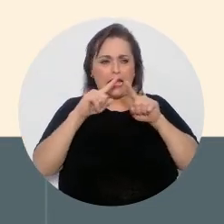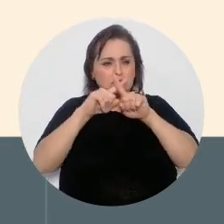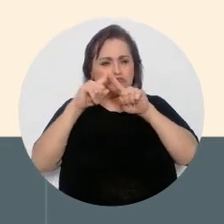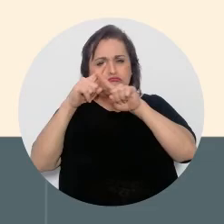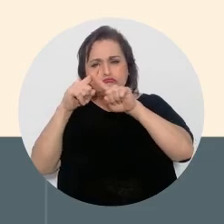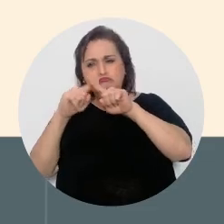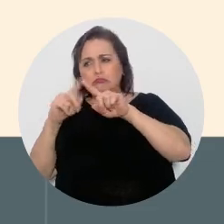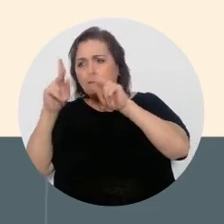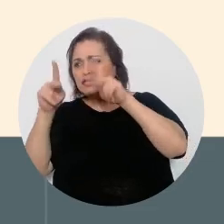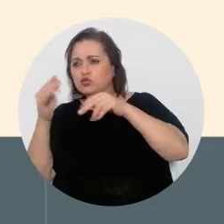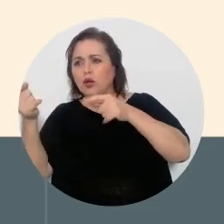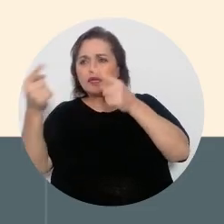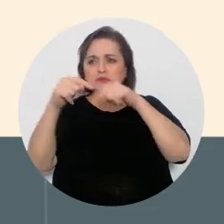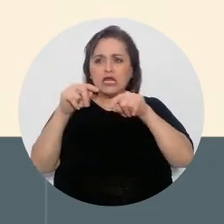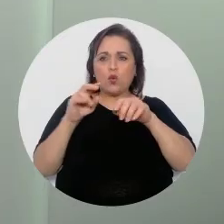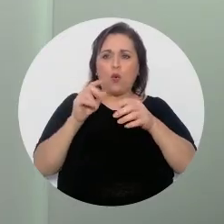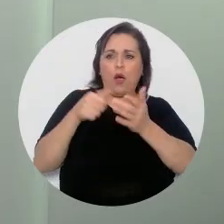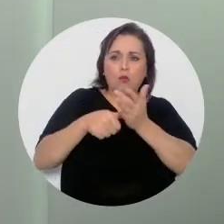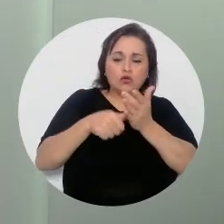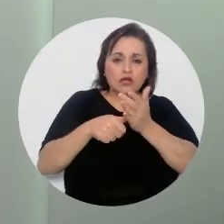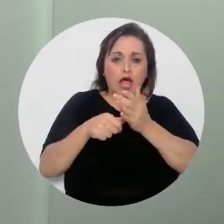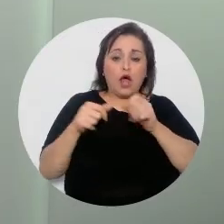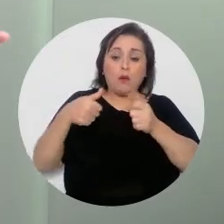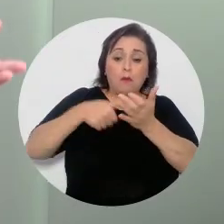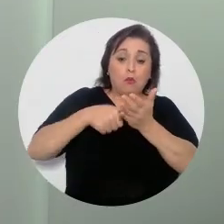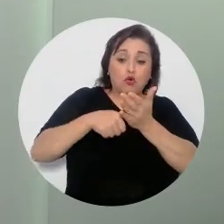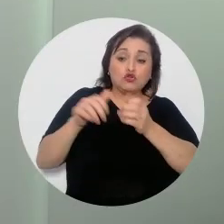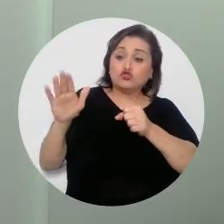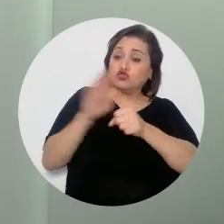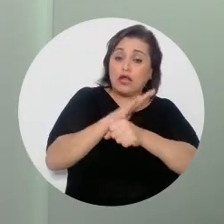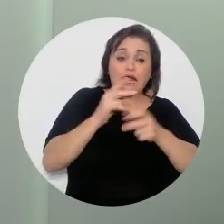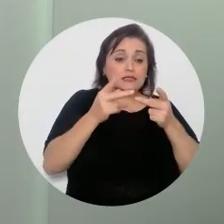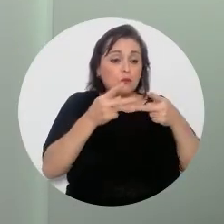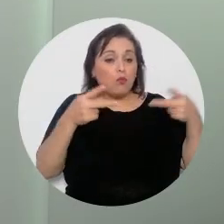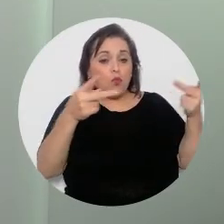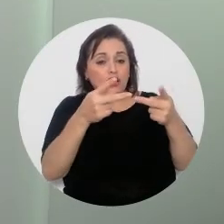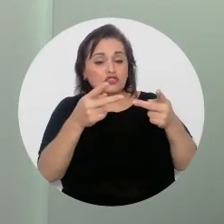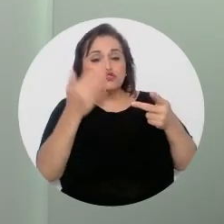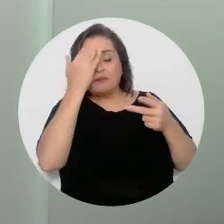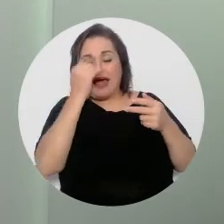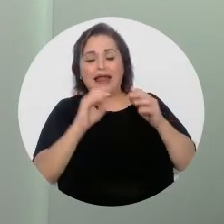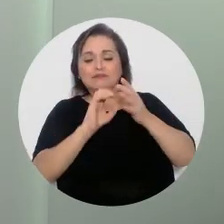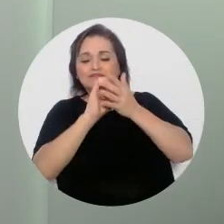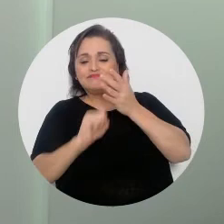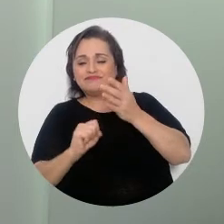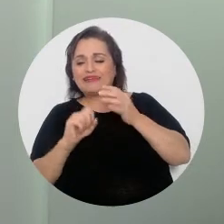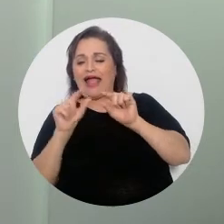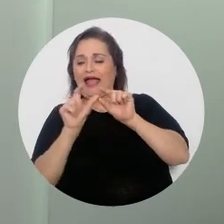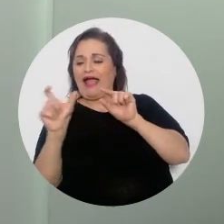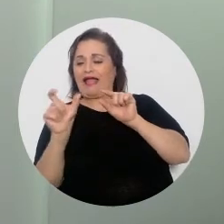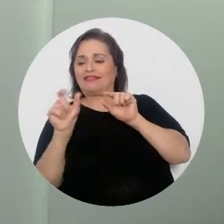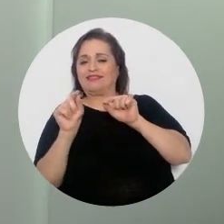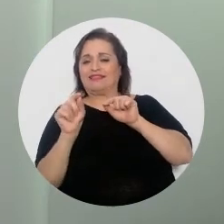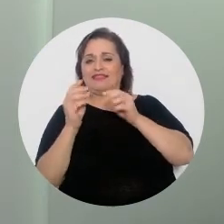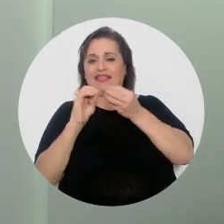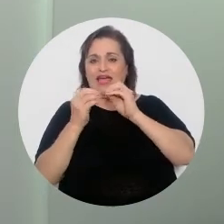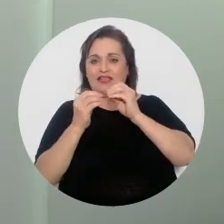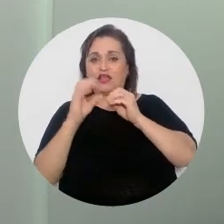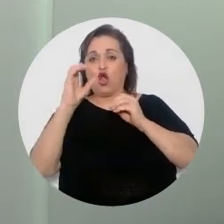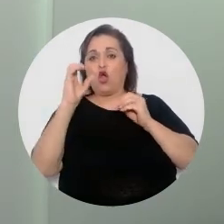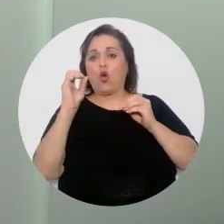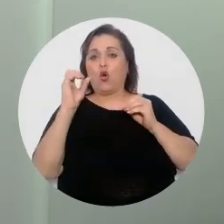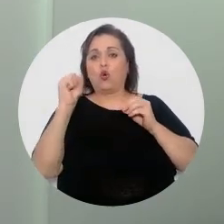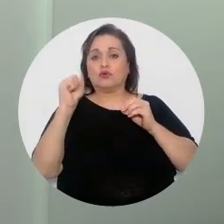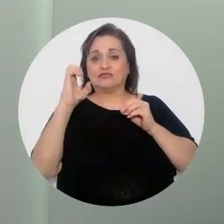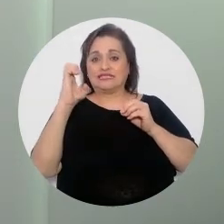el total de personas que fueron a votar, los votos totales entre los puestos a elegir para sacar una cifra que le